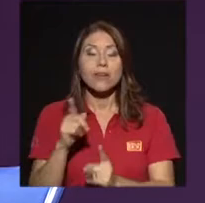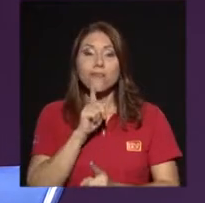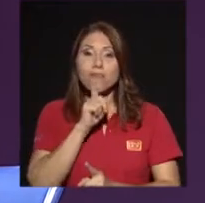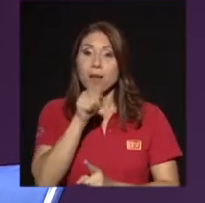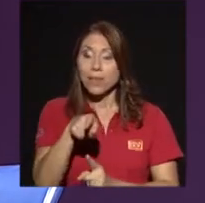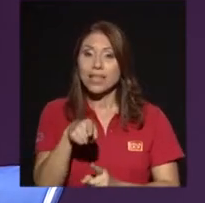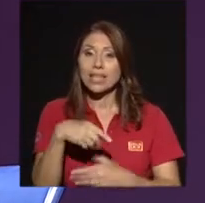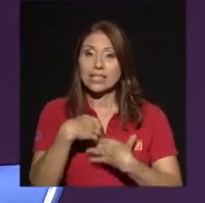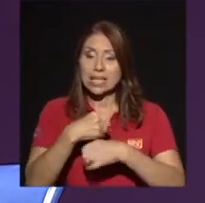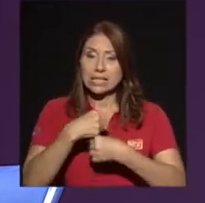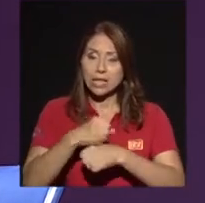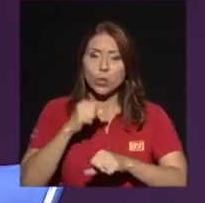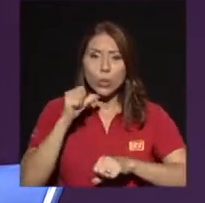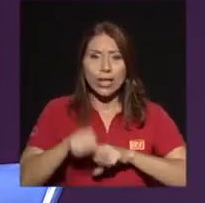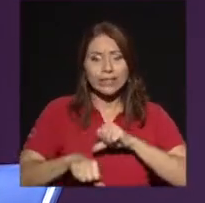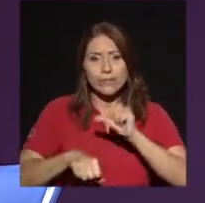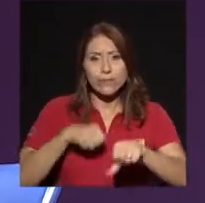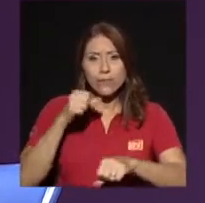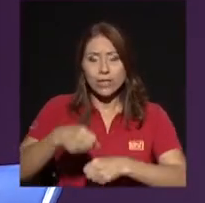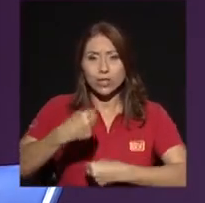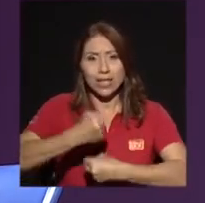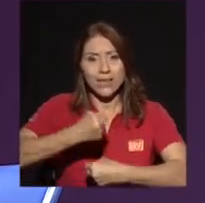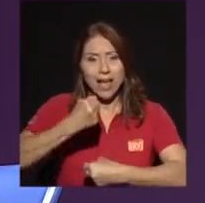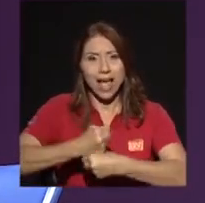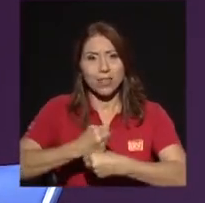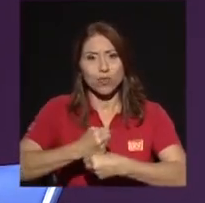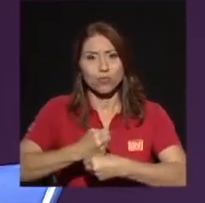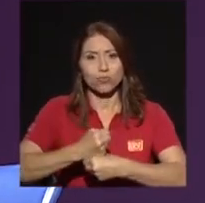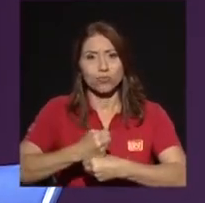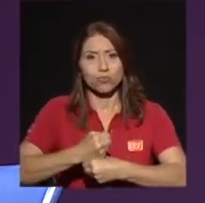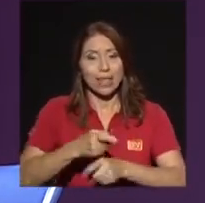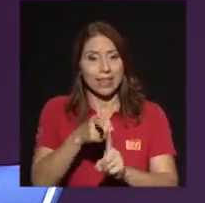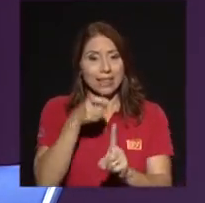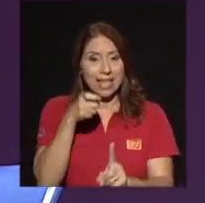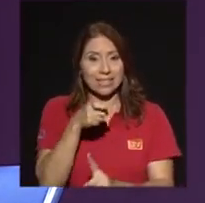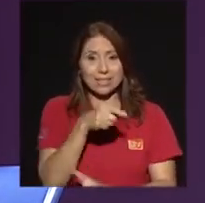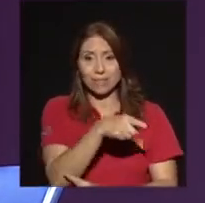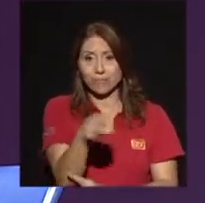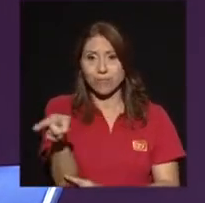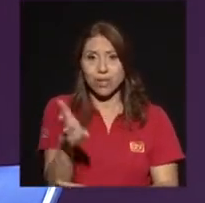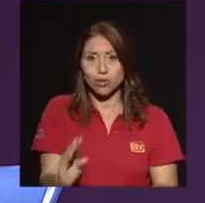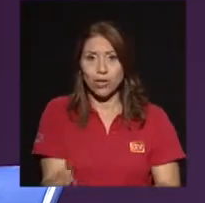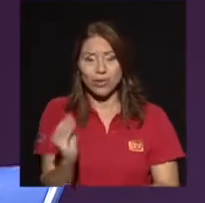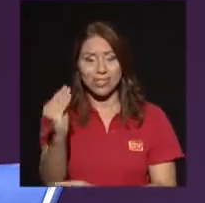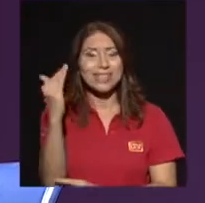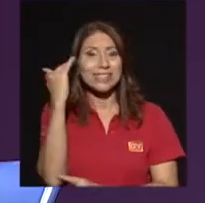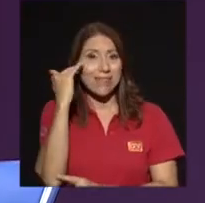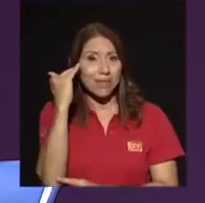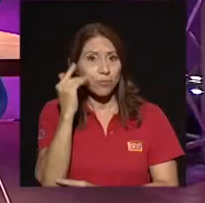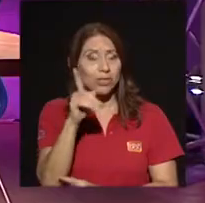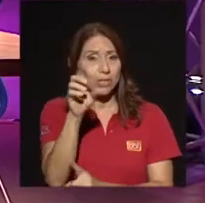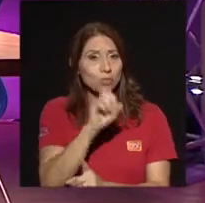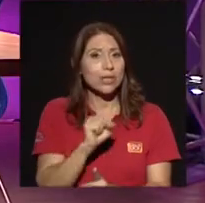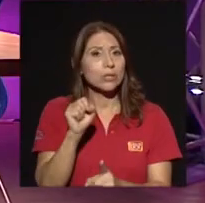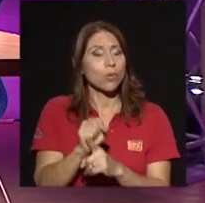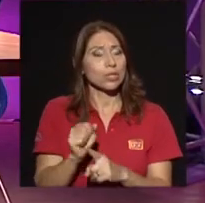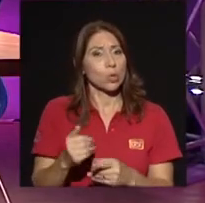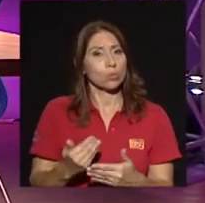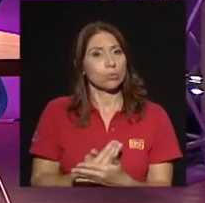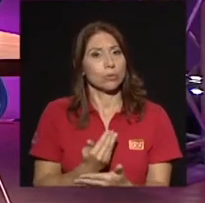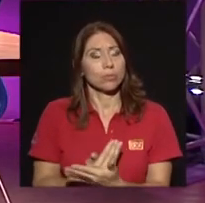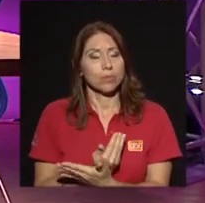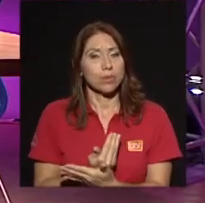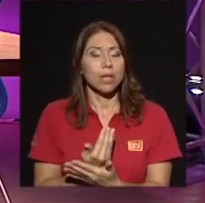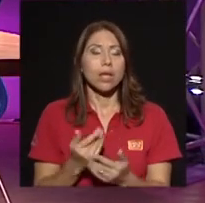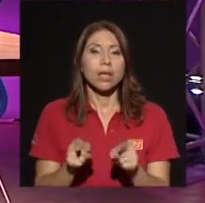está trabajando desde el espacio de los adolescentes, uh-huh. que sabemos que es una situación emergente, y desde